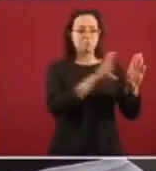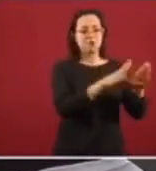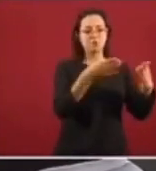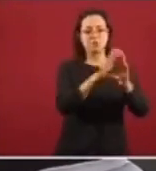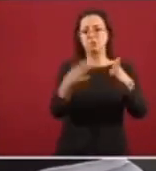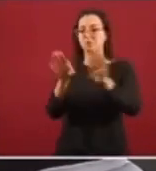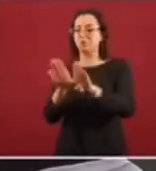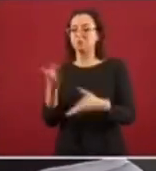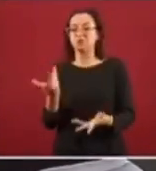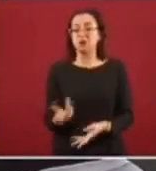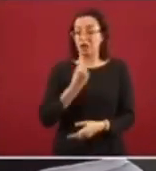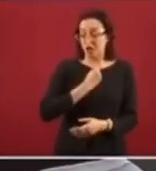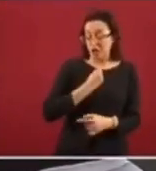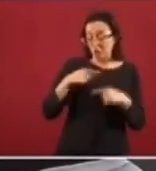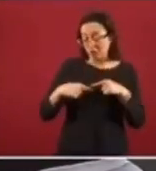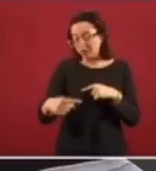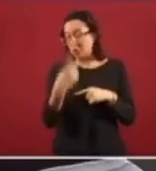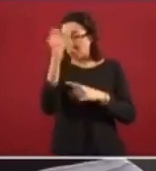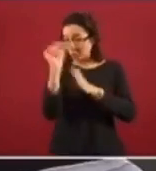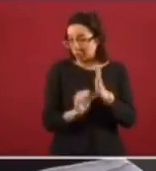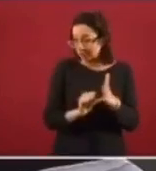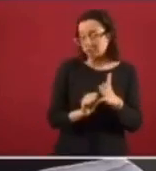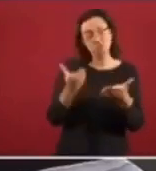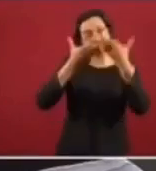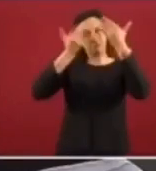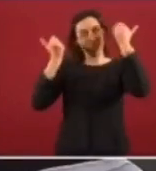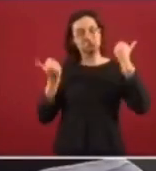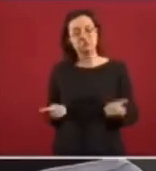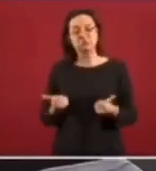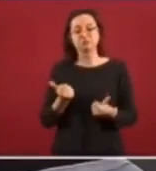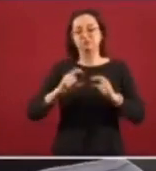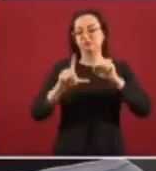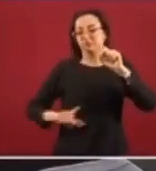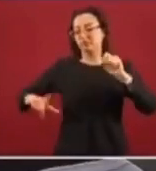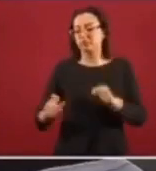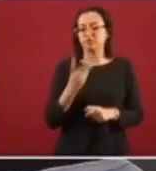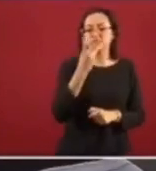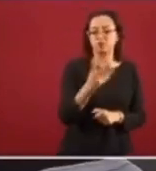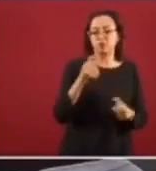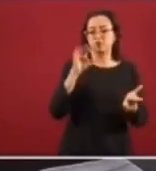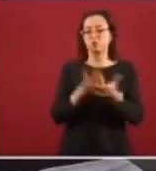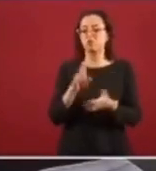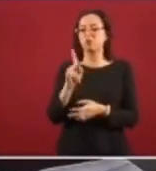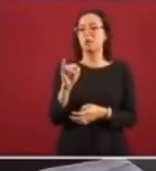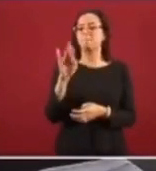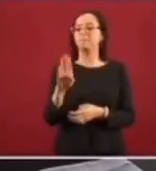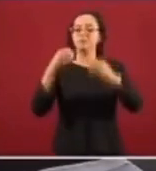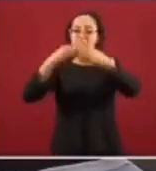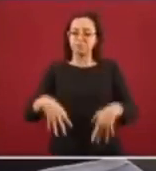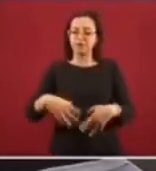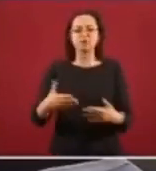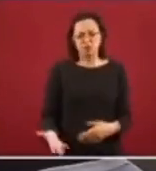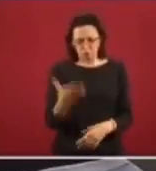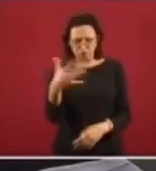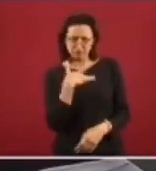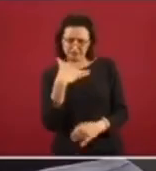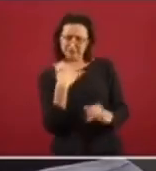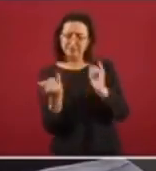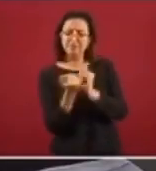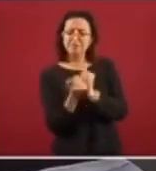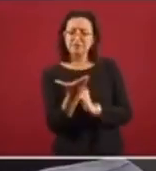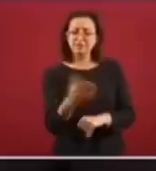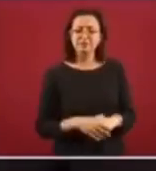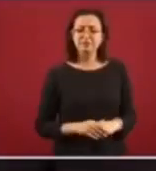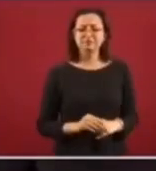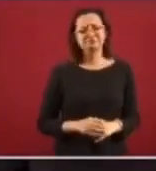cuáles y cuántas soportarán este periodo en que estamos viviendo, y que esto podría costarle al país hasta 4 puntos del PIB. ¿Cuál es la estimación que tiene usted acerca de esto que nos comentaron